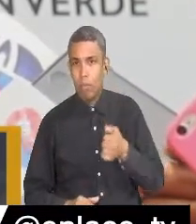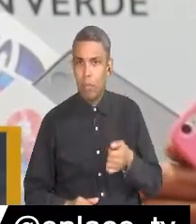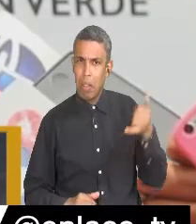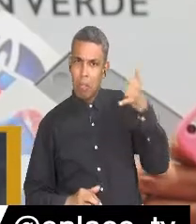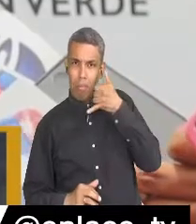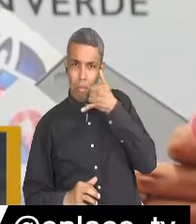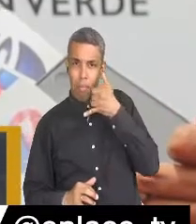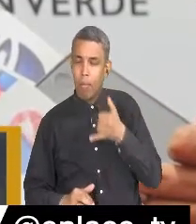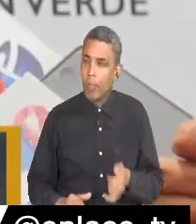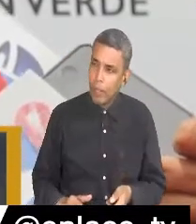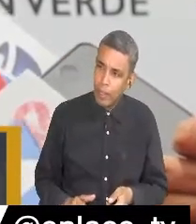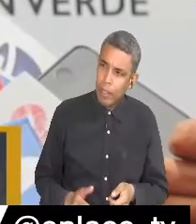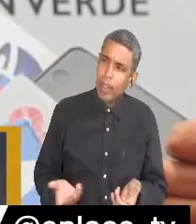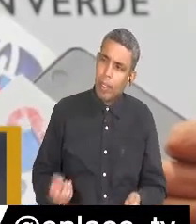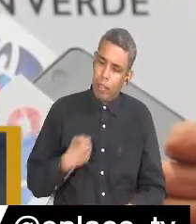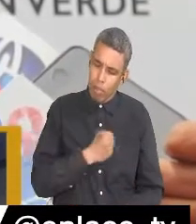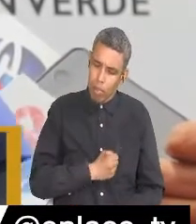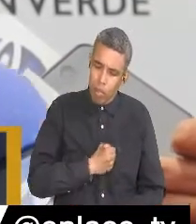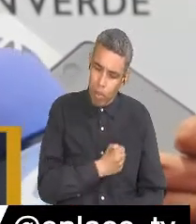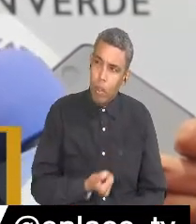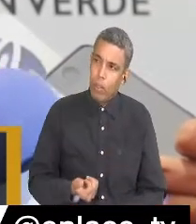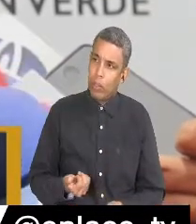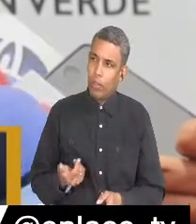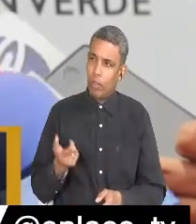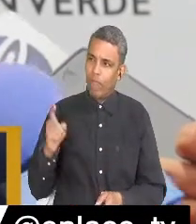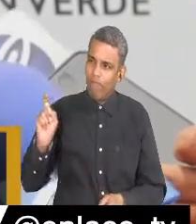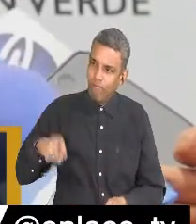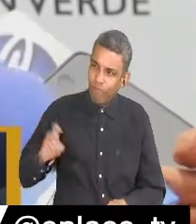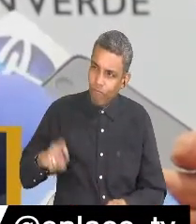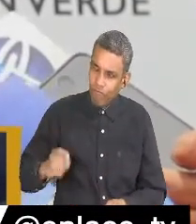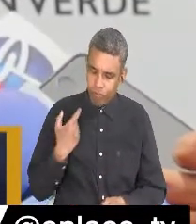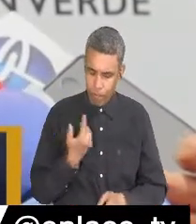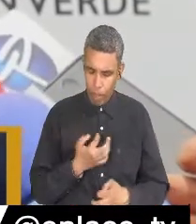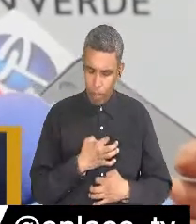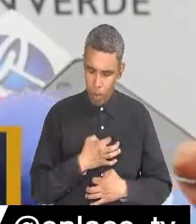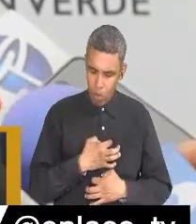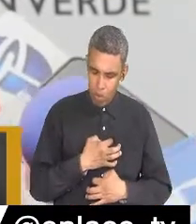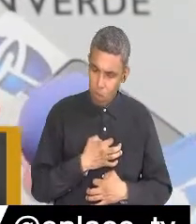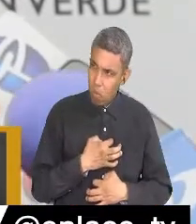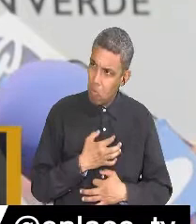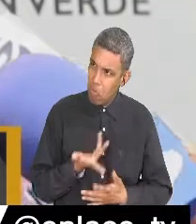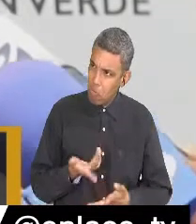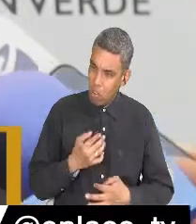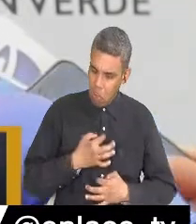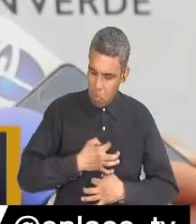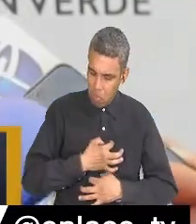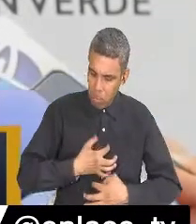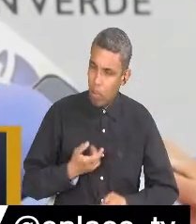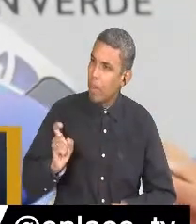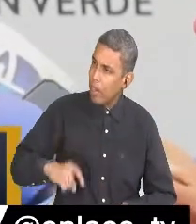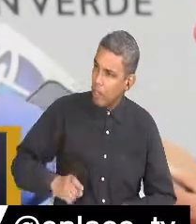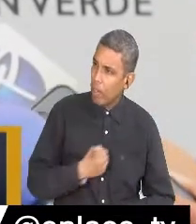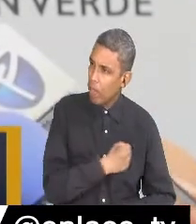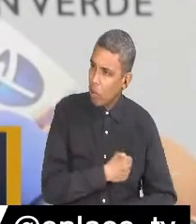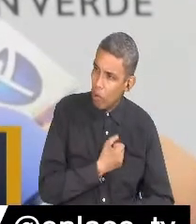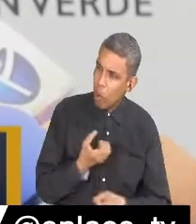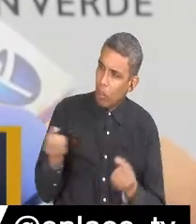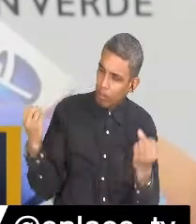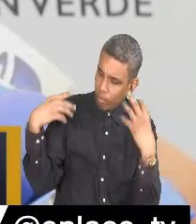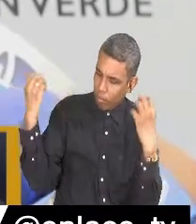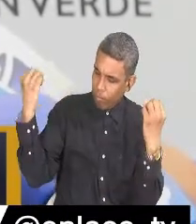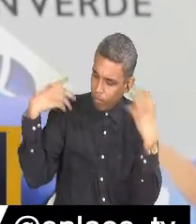Situación característica de delincuencia, inicialmente pedir uniformes o munición para